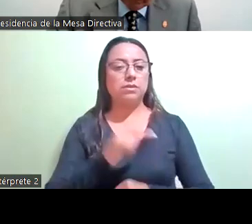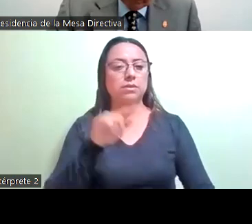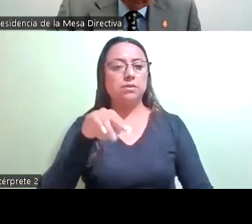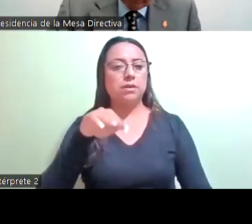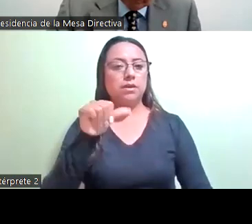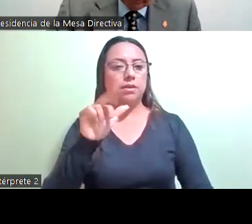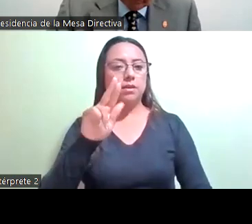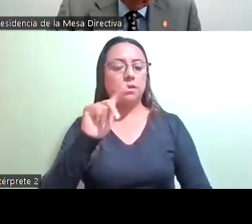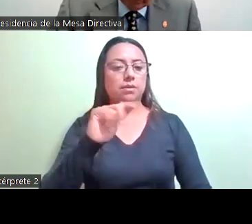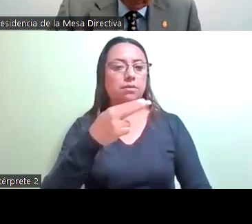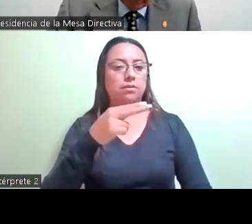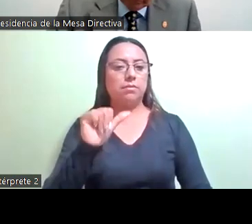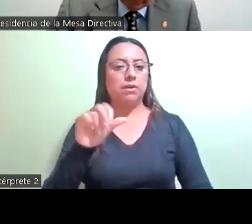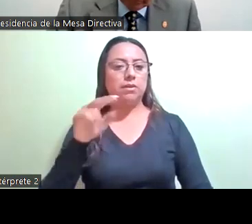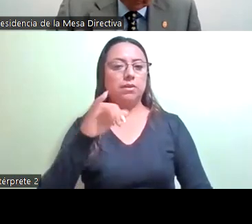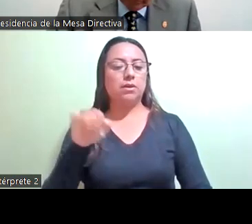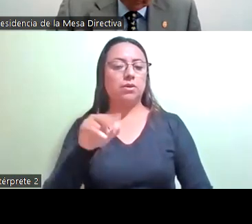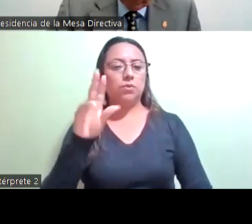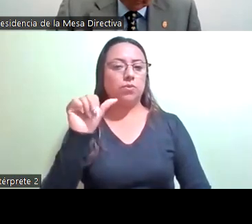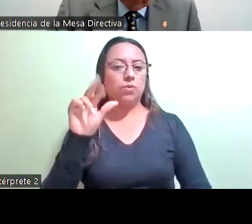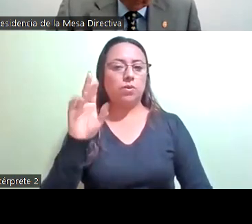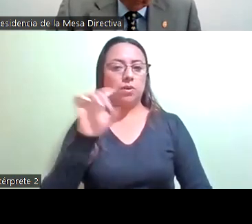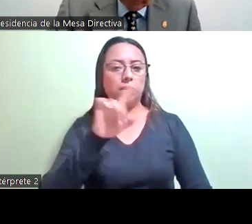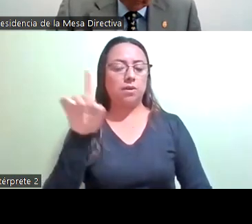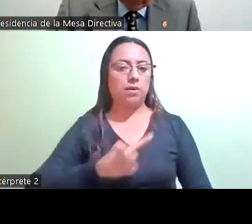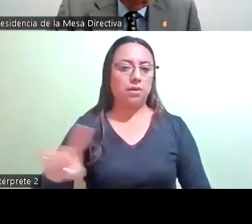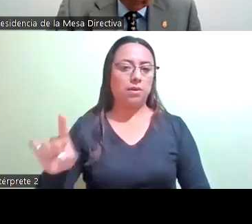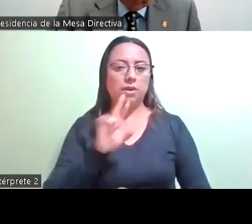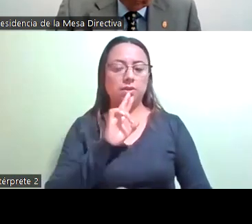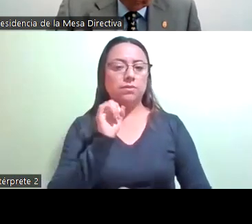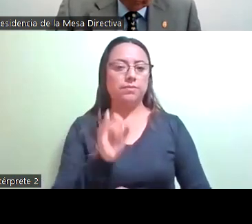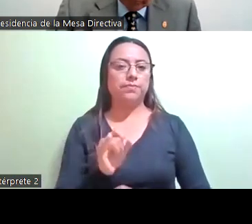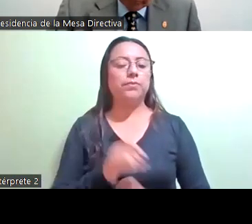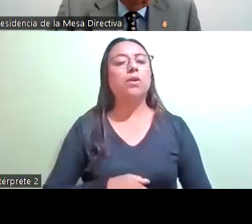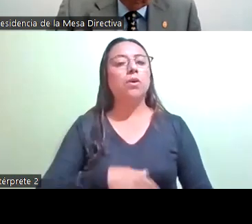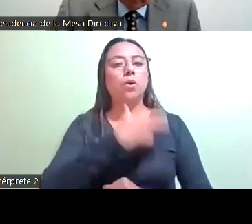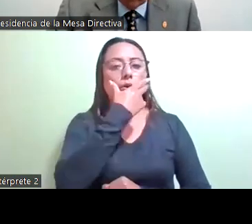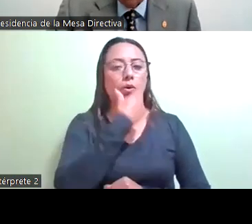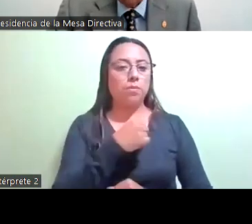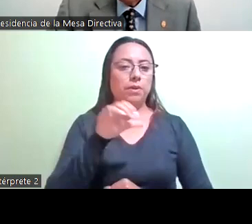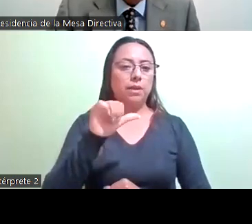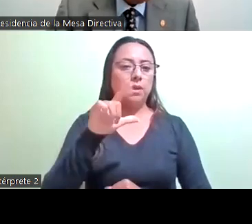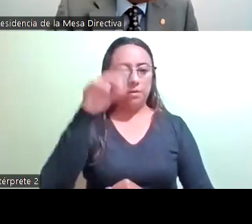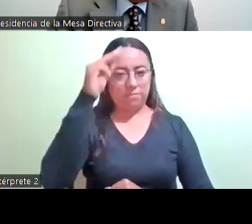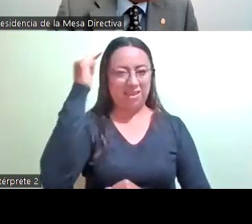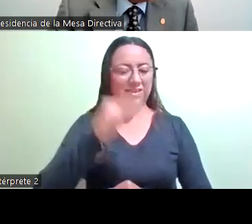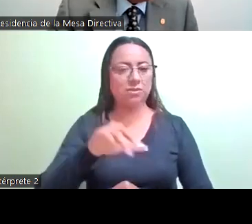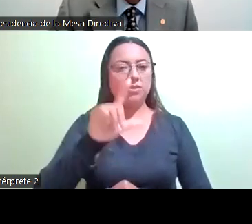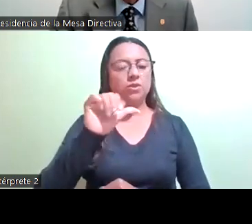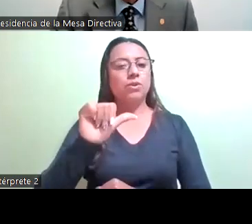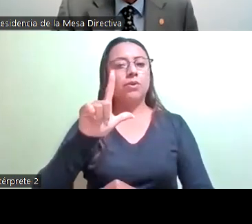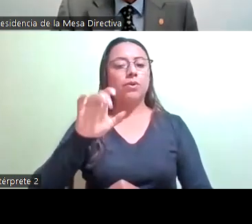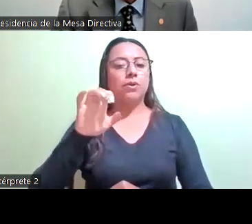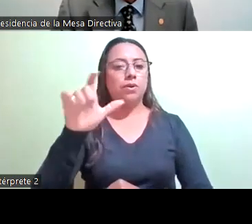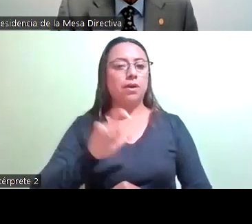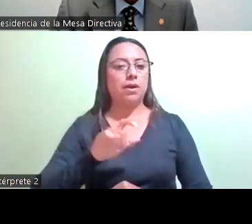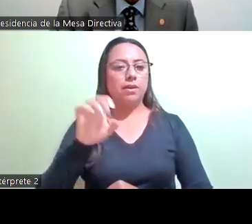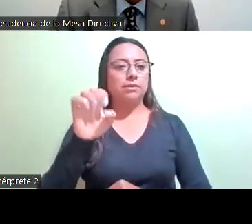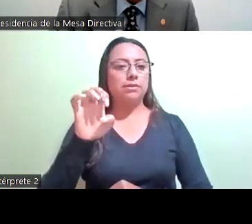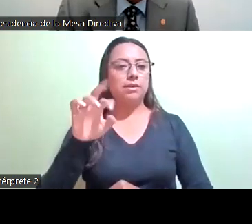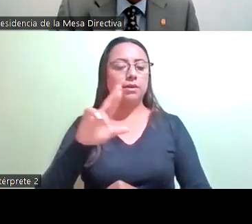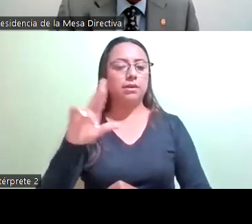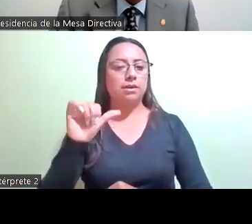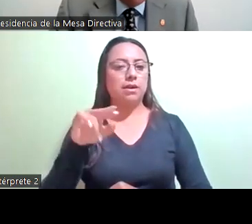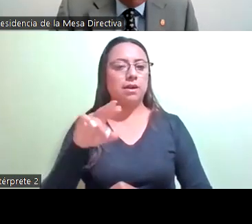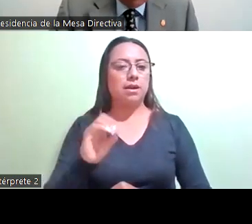Maestro Alejandro Serrano Pastor. Alejandro Serrano, a favor. El de la voz, a favor.